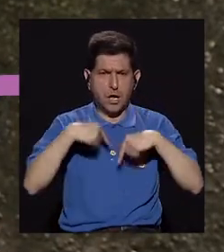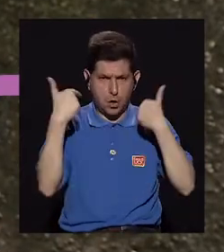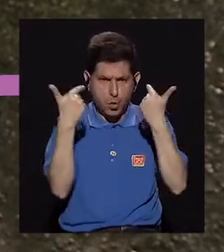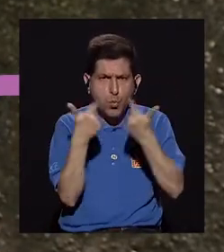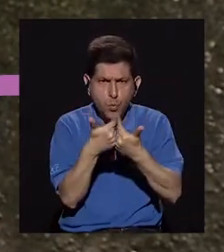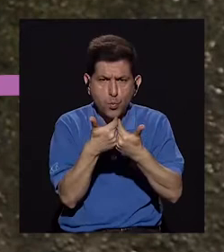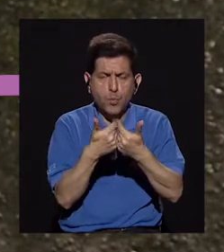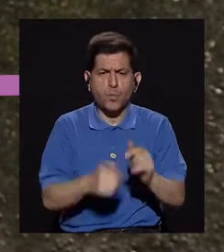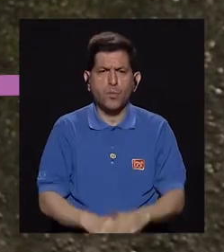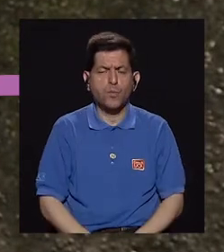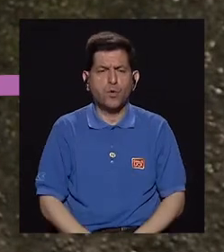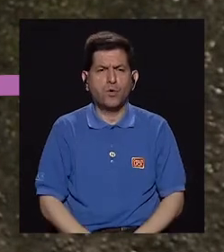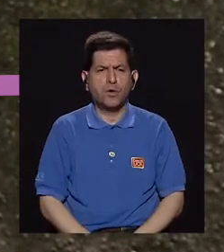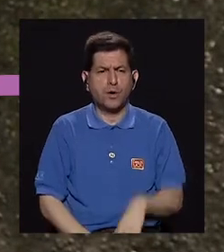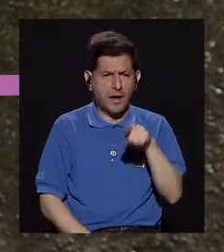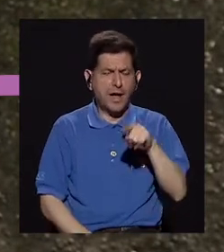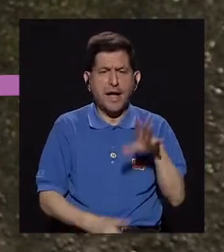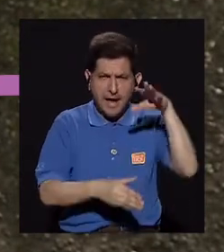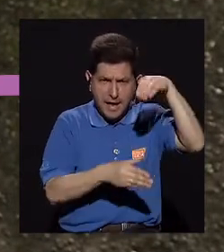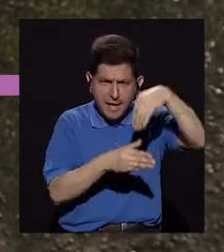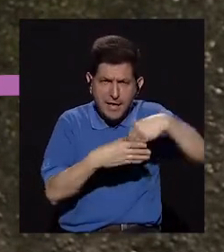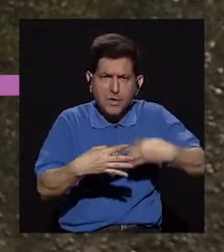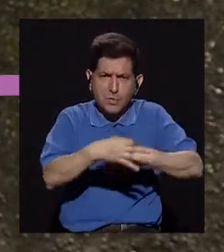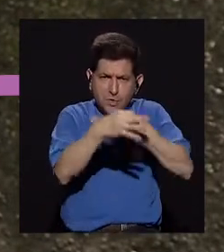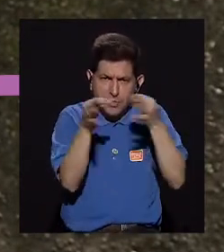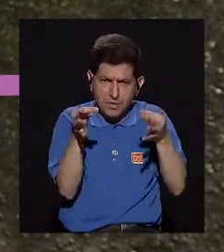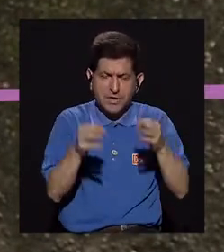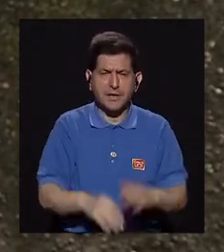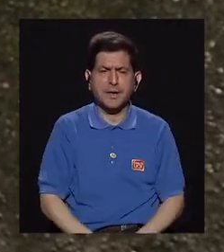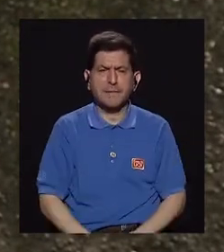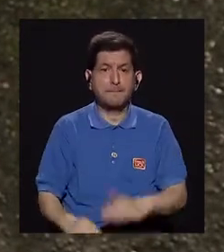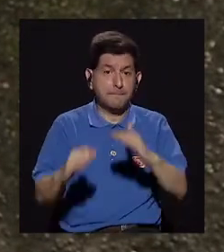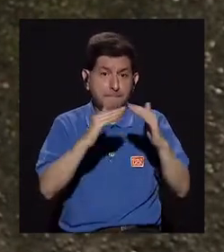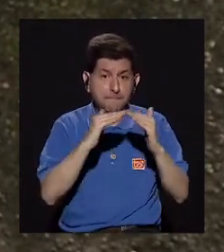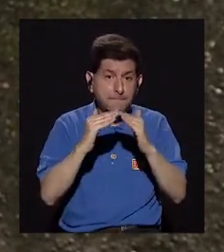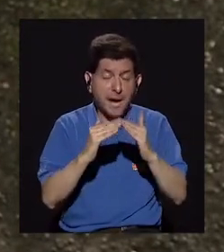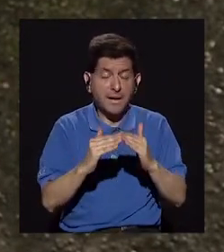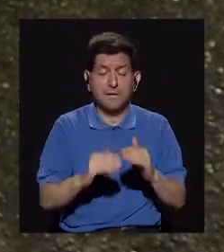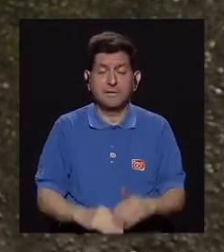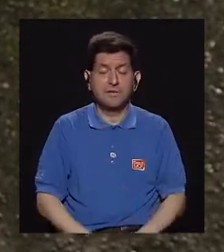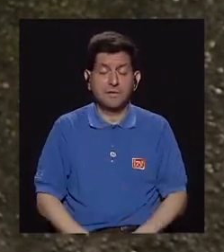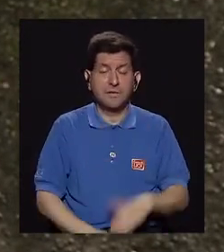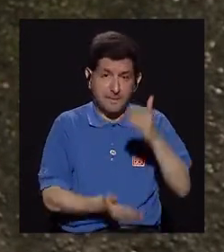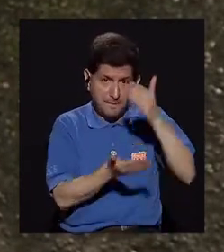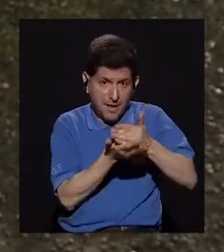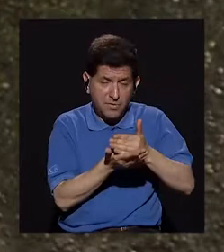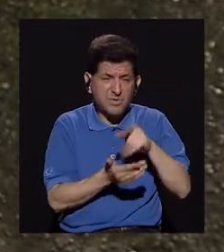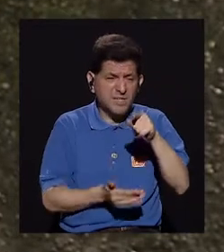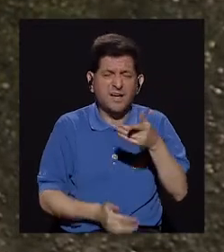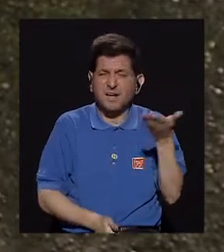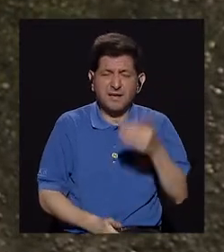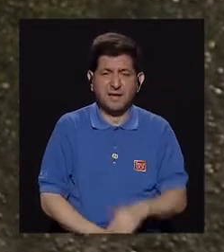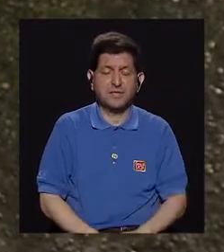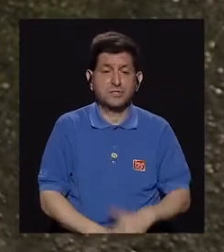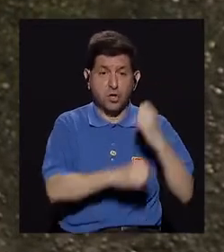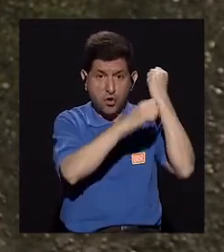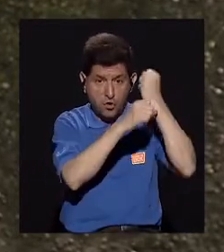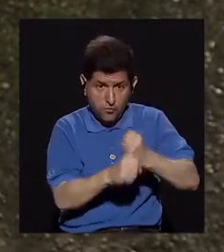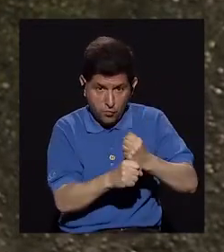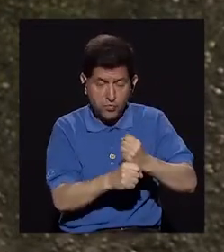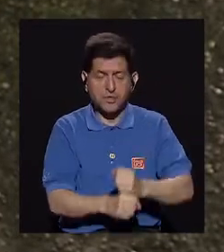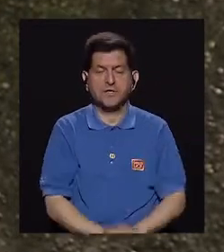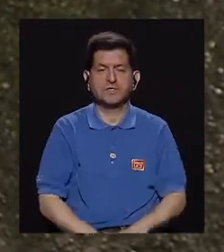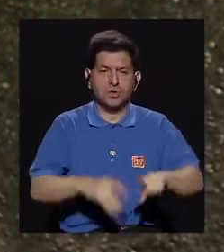como que da contenido al taller. Perdón, ¿Pausa Urbana es? La fundación y colectivo